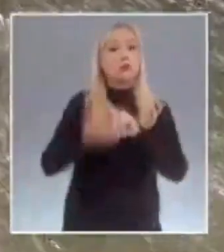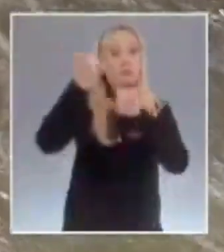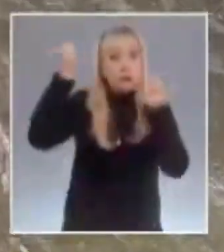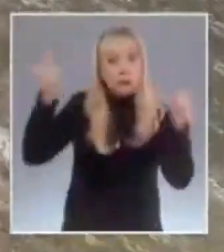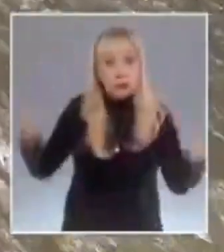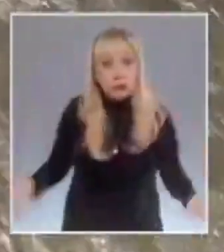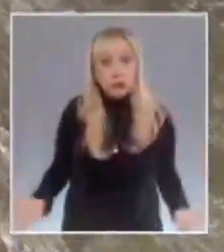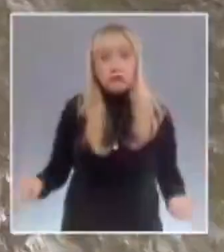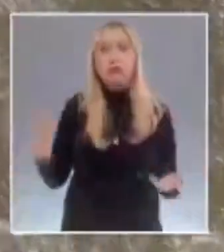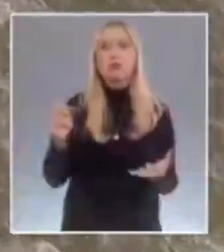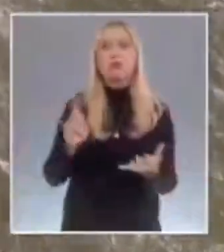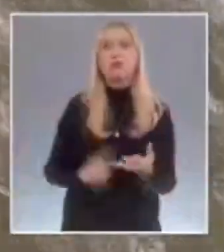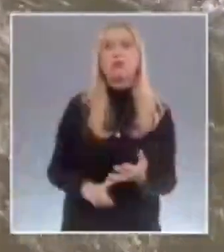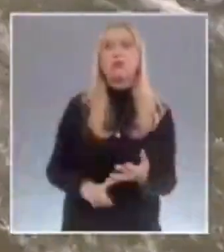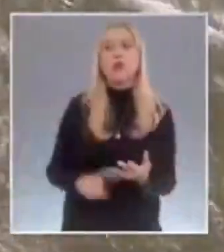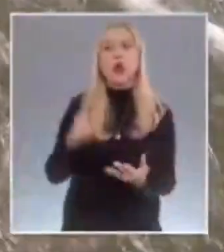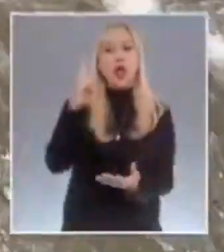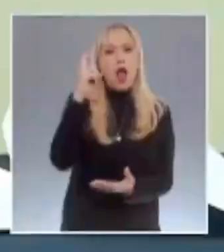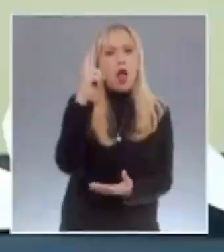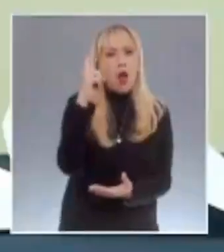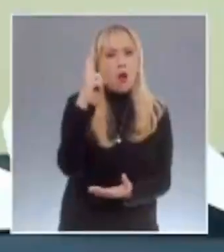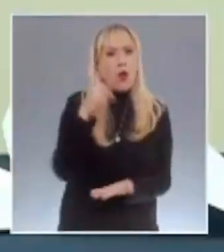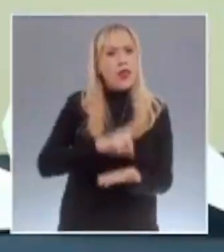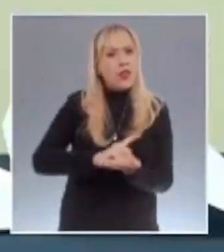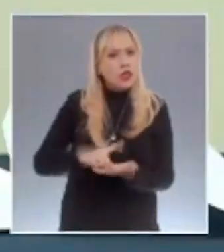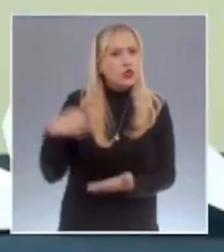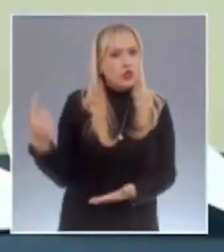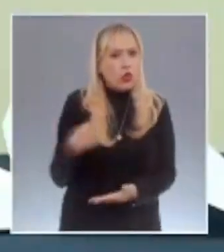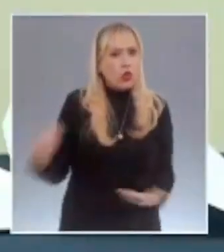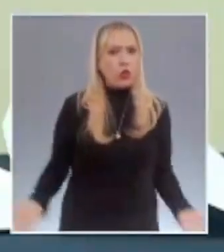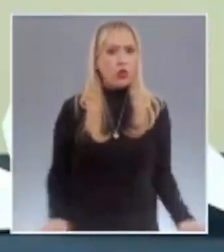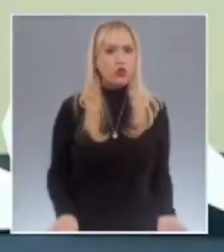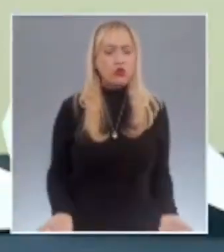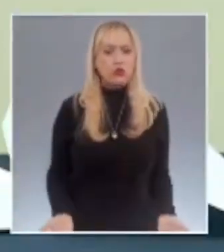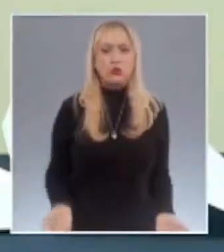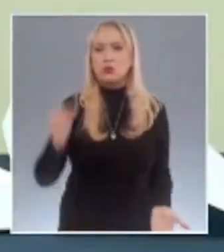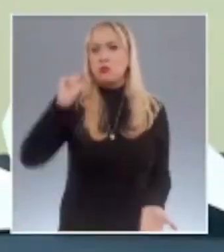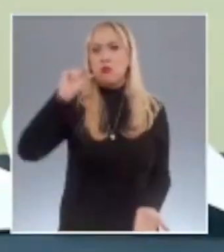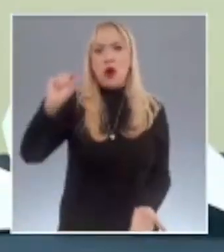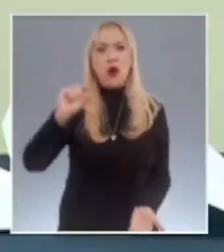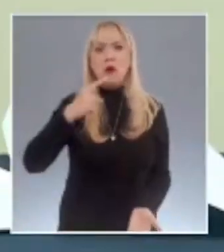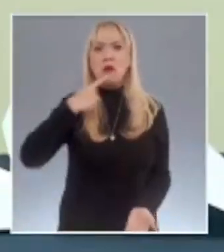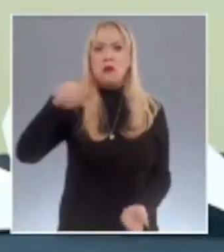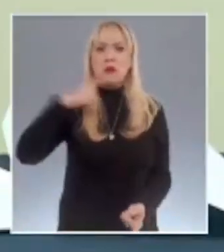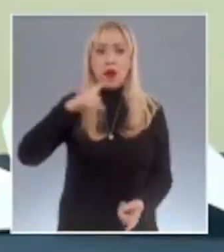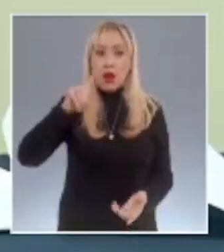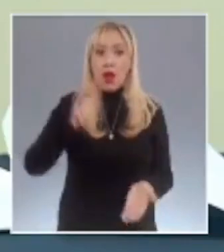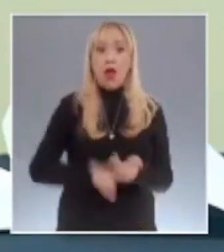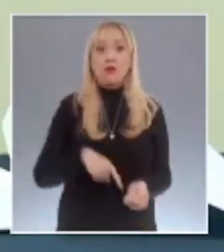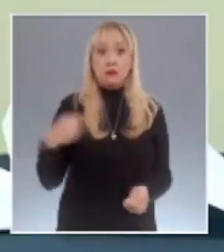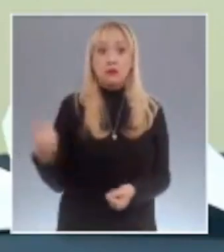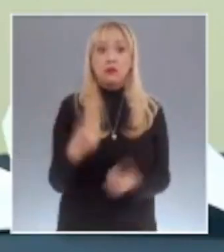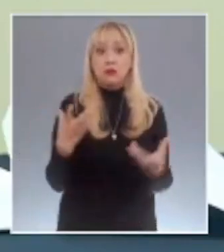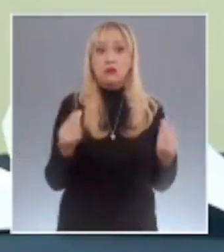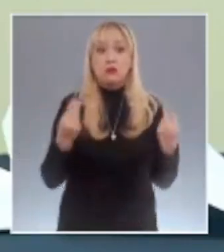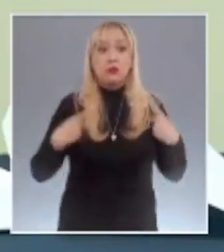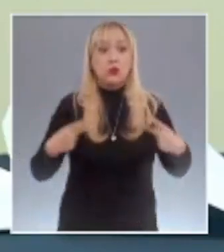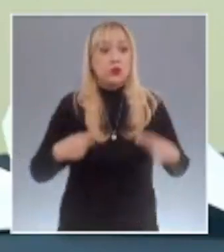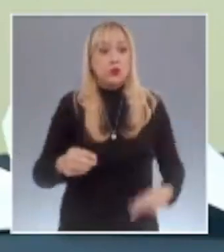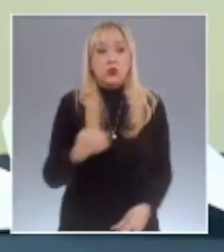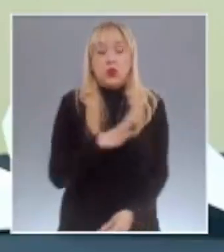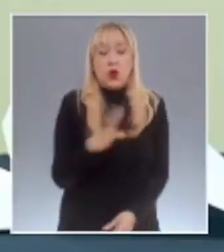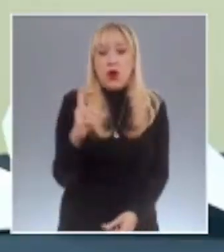vital pero poco explorado por los tribunales. En su intervención agregó que uno de los retos del juicio de amparo es la ejecución de